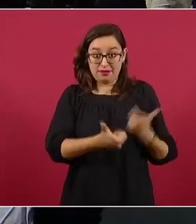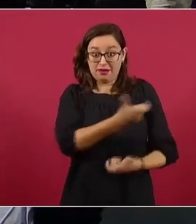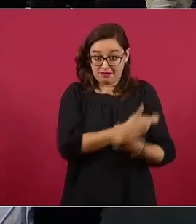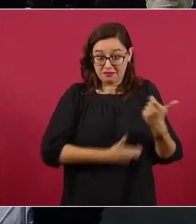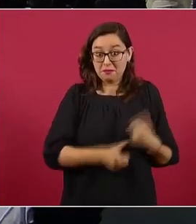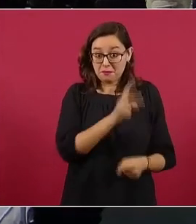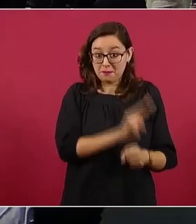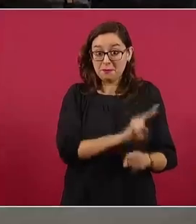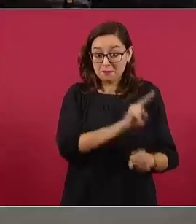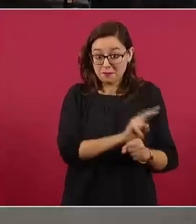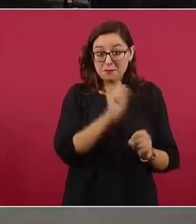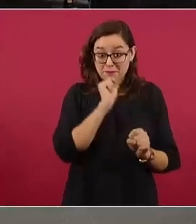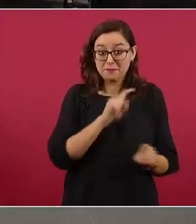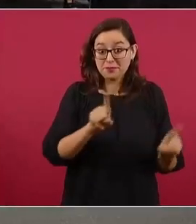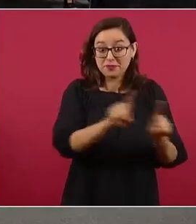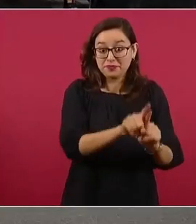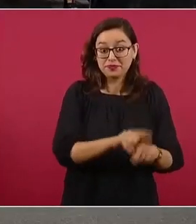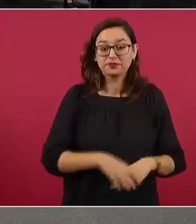¿Cómo?